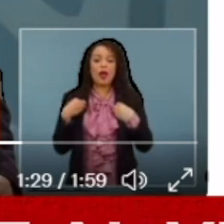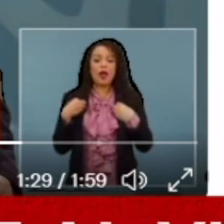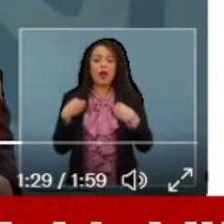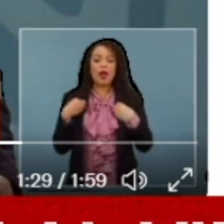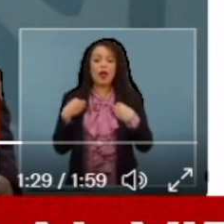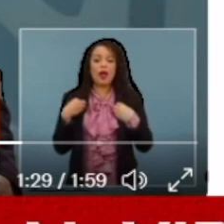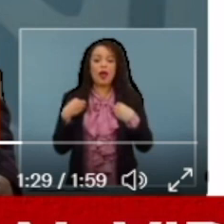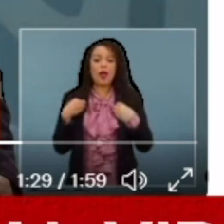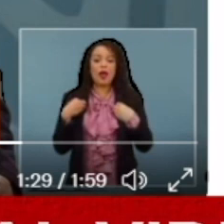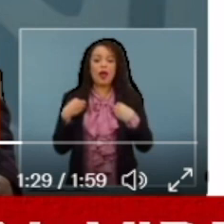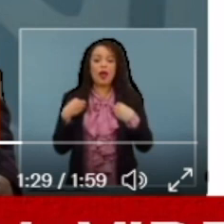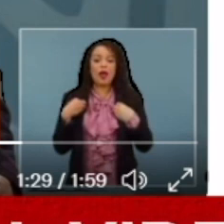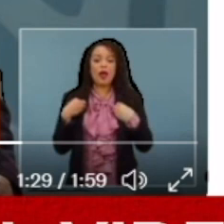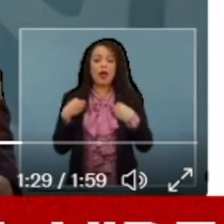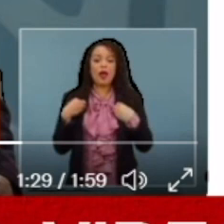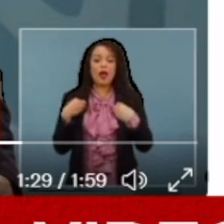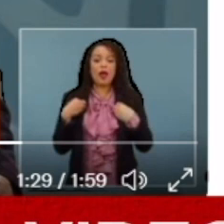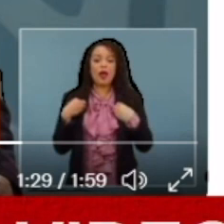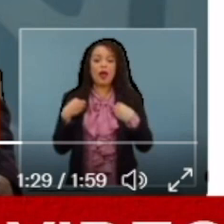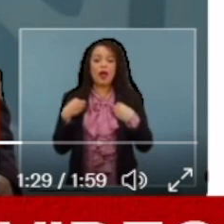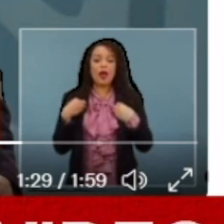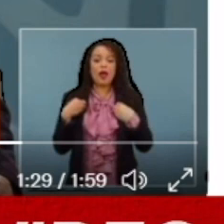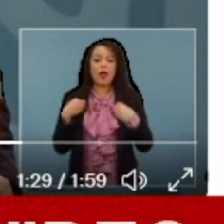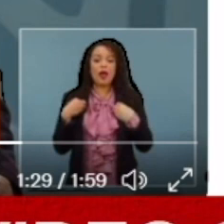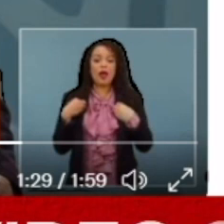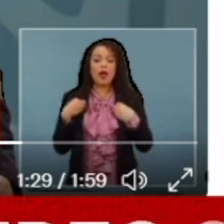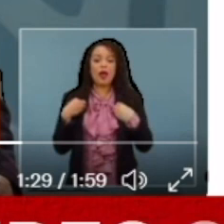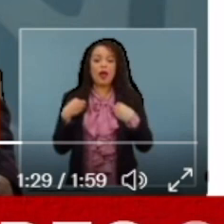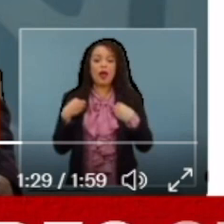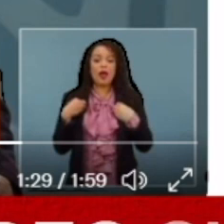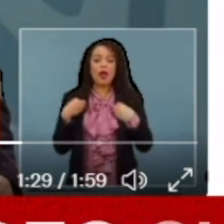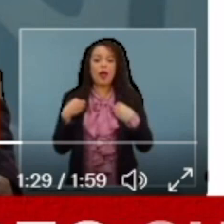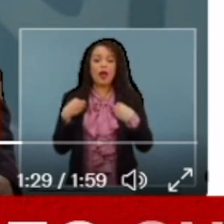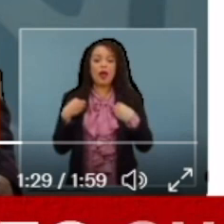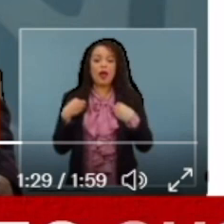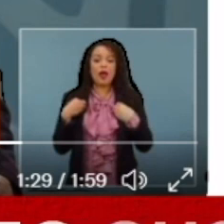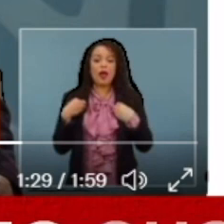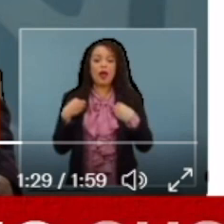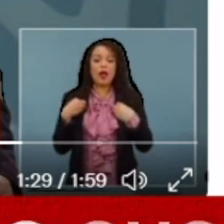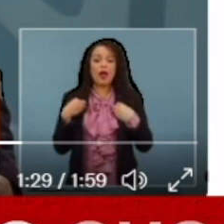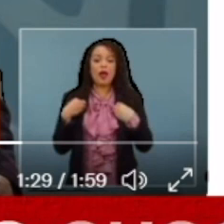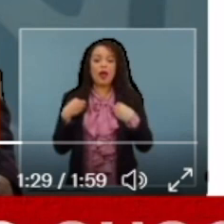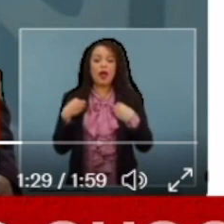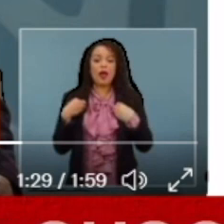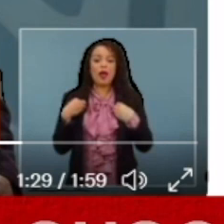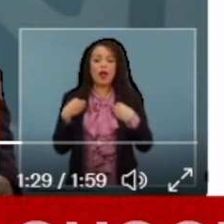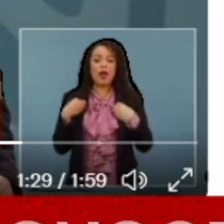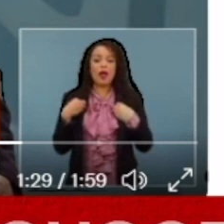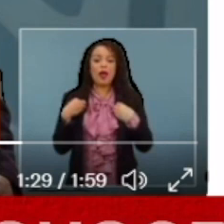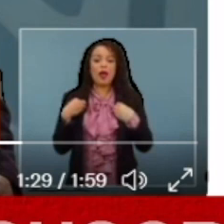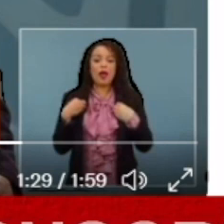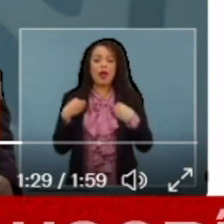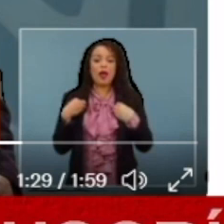Transformación está representando la transformación precisamente de México, y que queremos funcionarios. El pueblo mexicano quiere